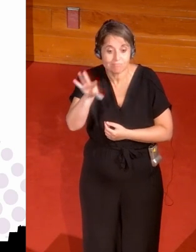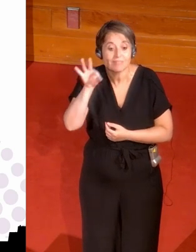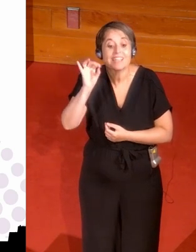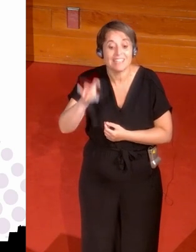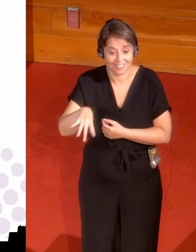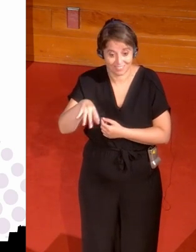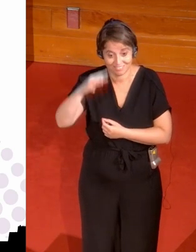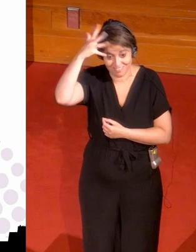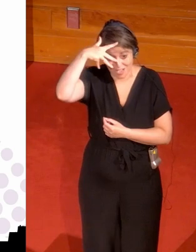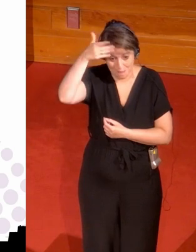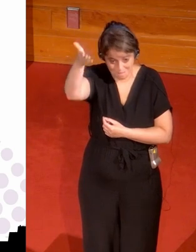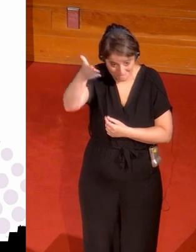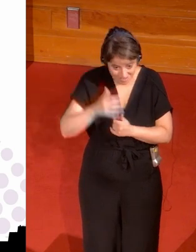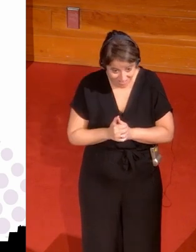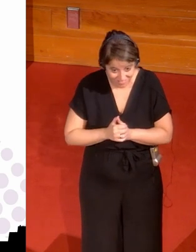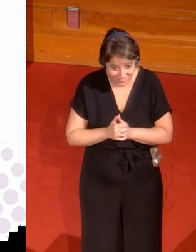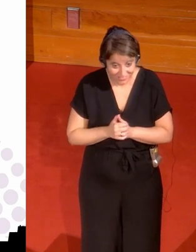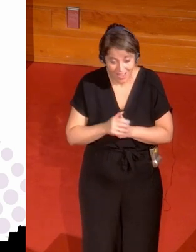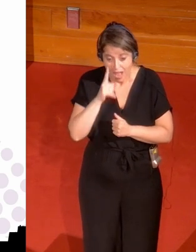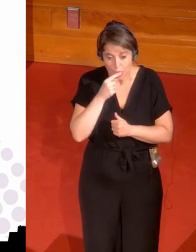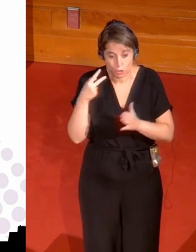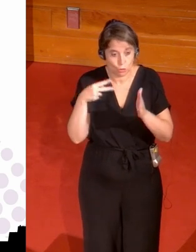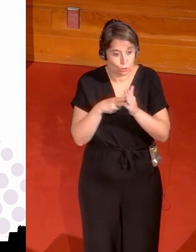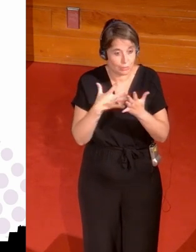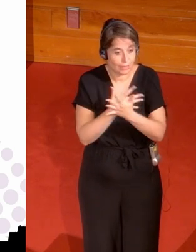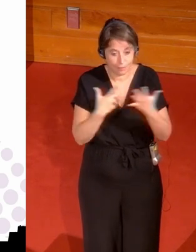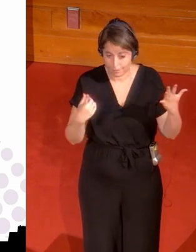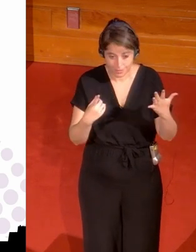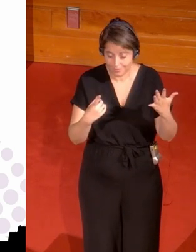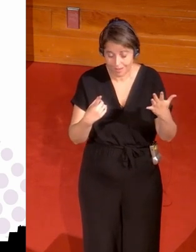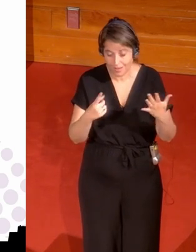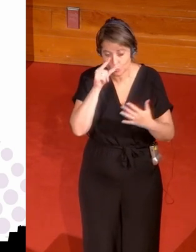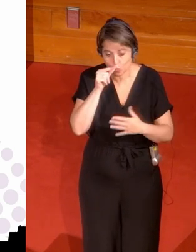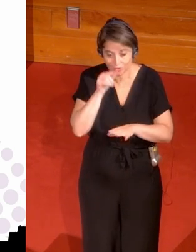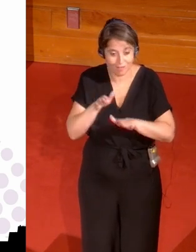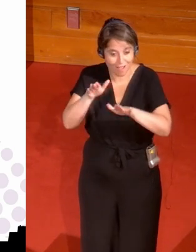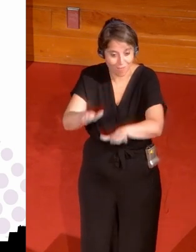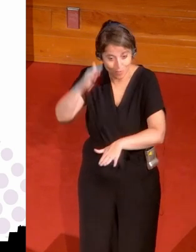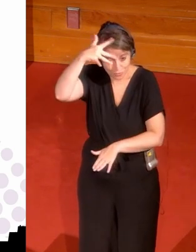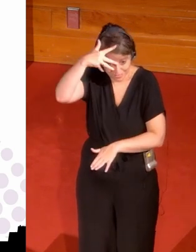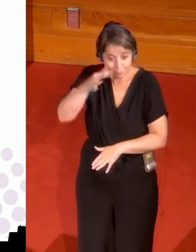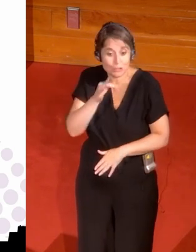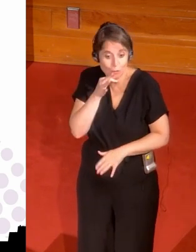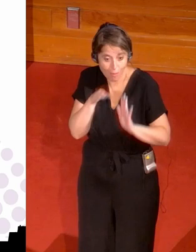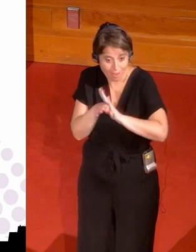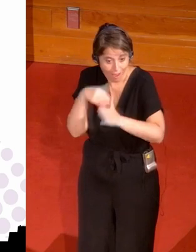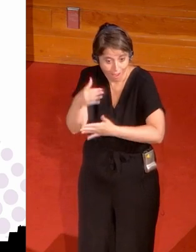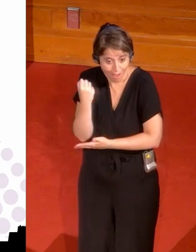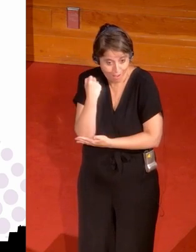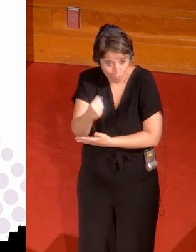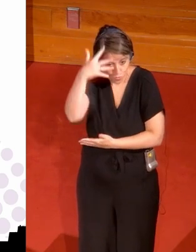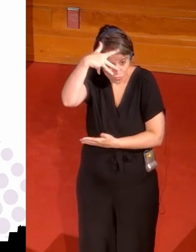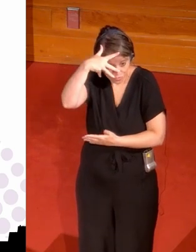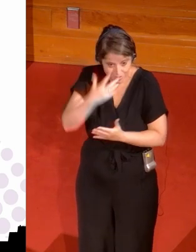Donald Trump eh lo supimos en 2016 y lo seguimos Sabiendo y por